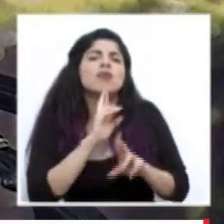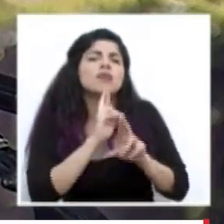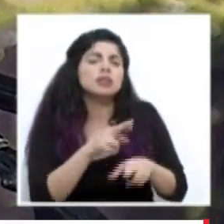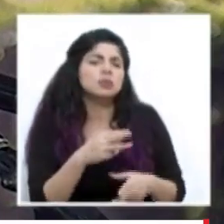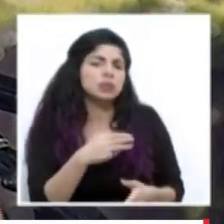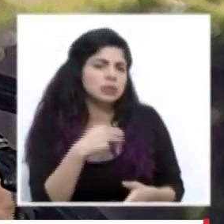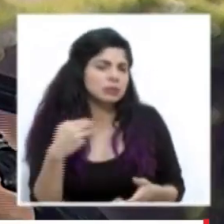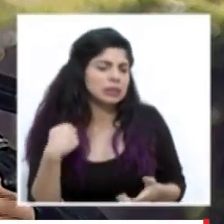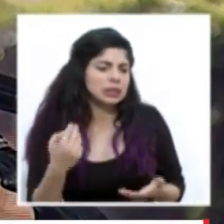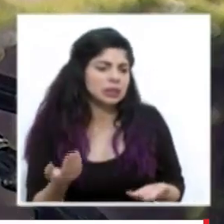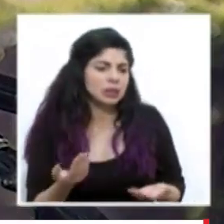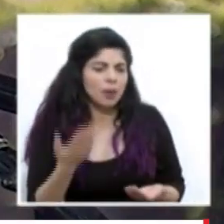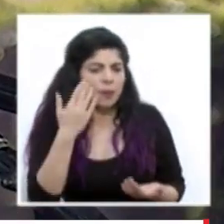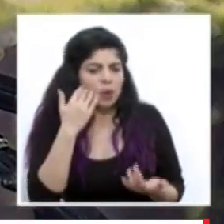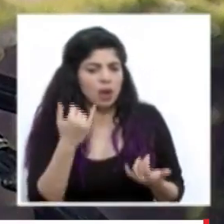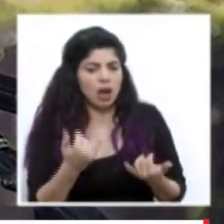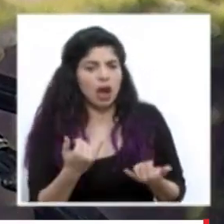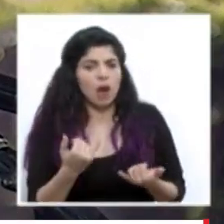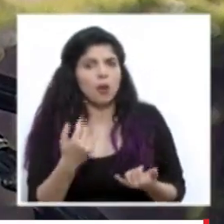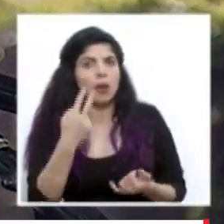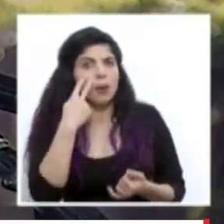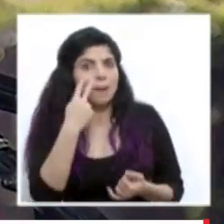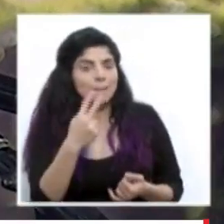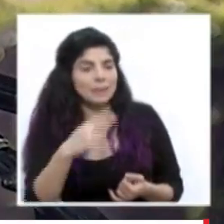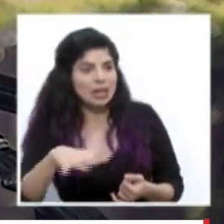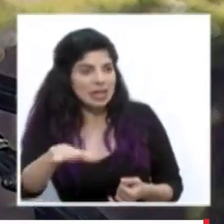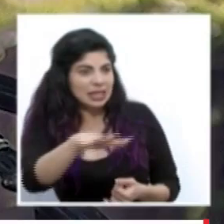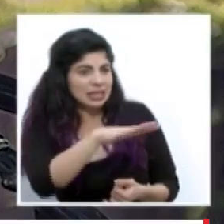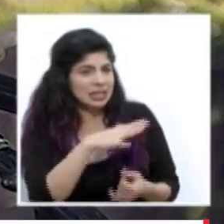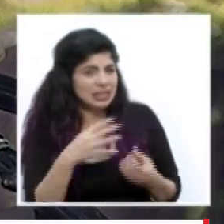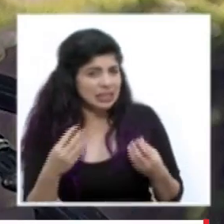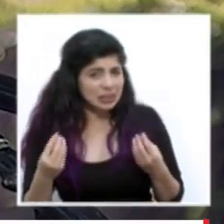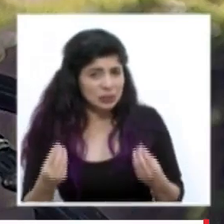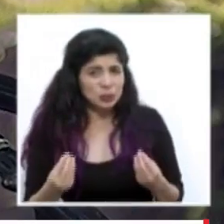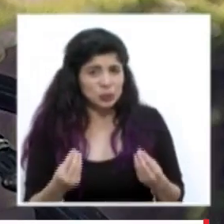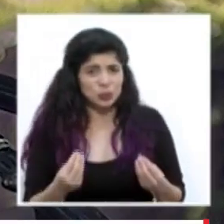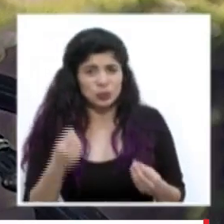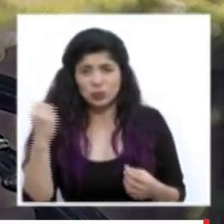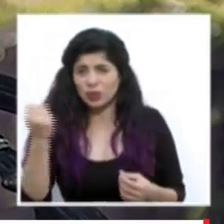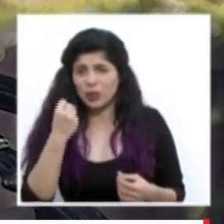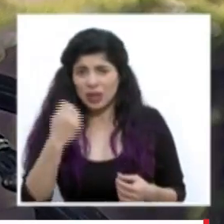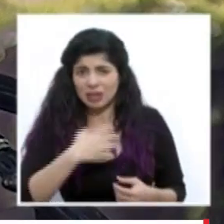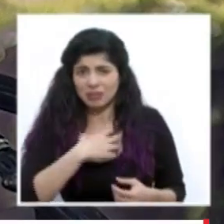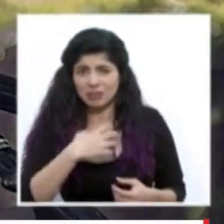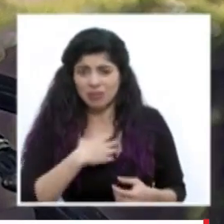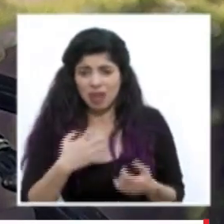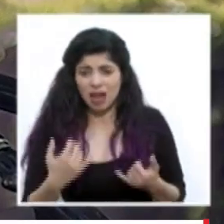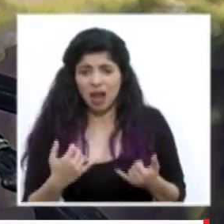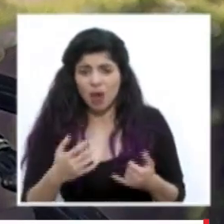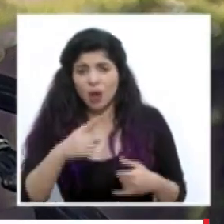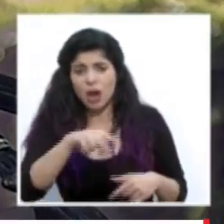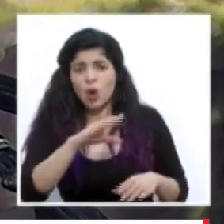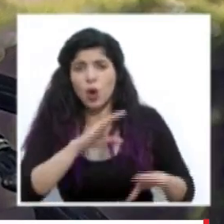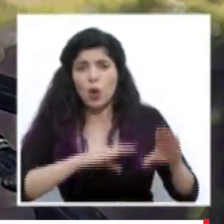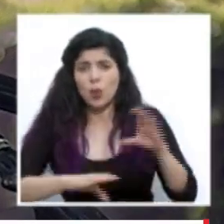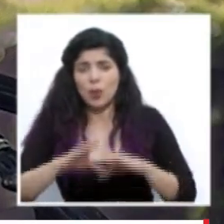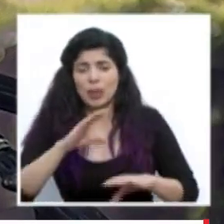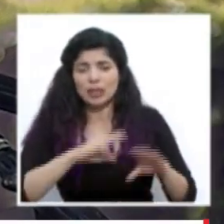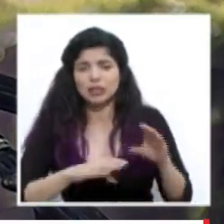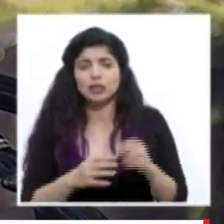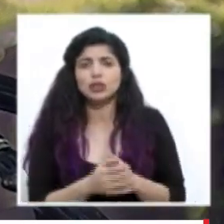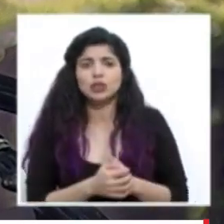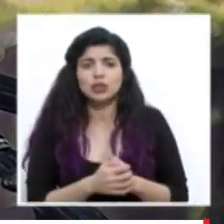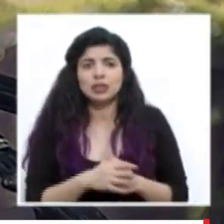señor ministro, ante lo que se plantea con tanta intensidad en estas horas por parte del sector comercial